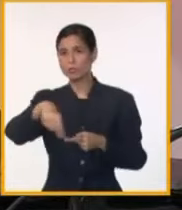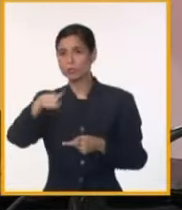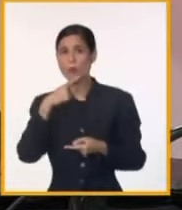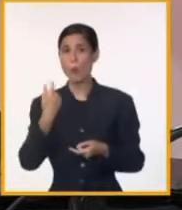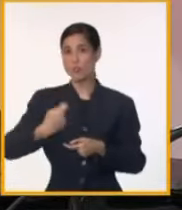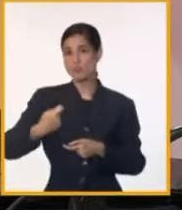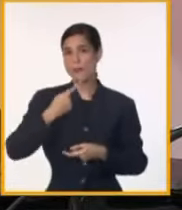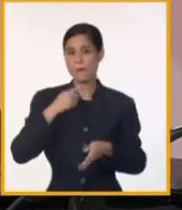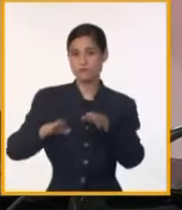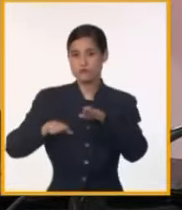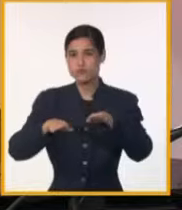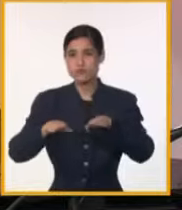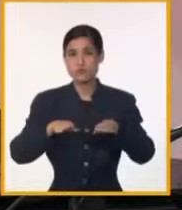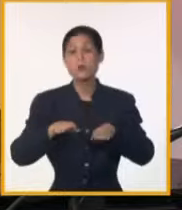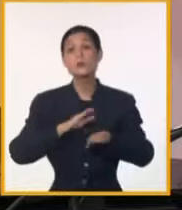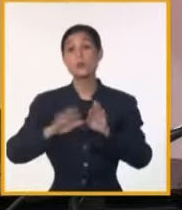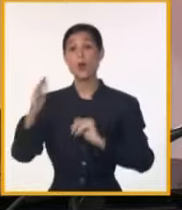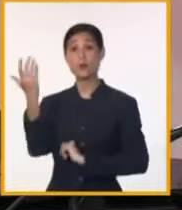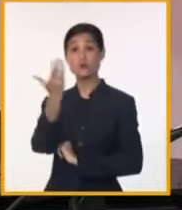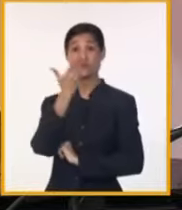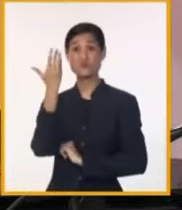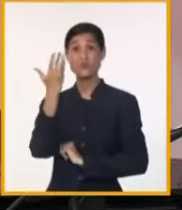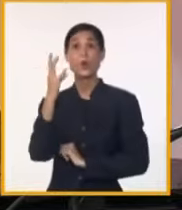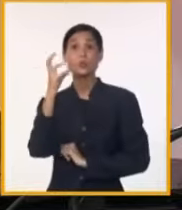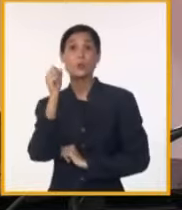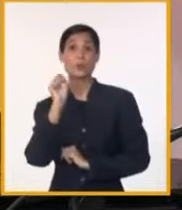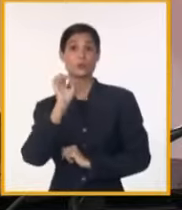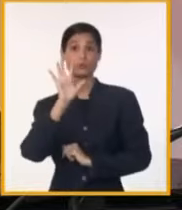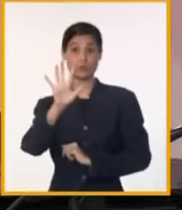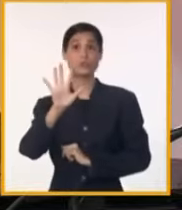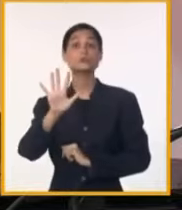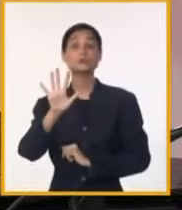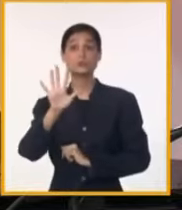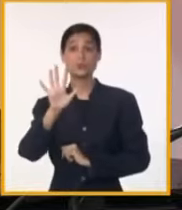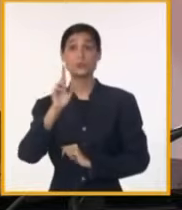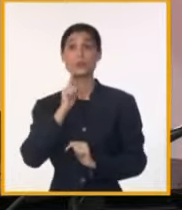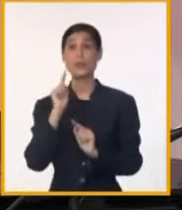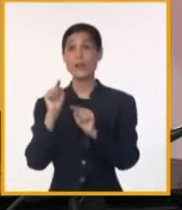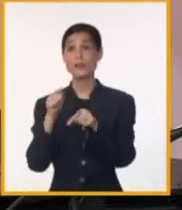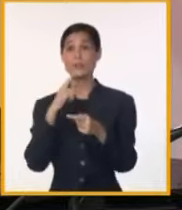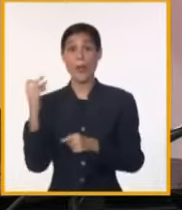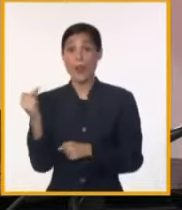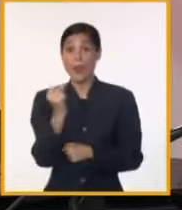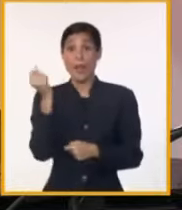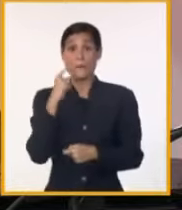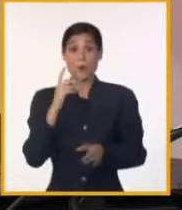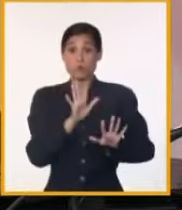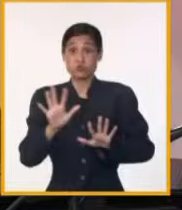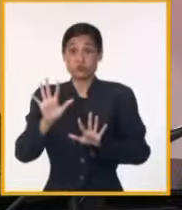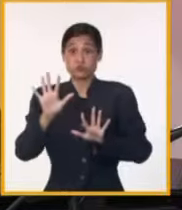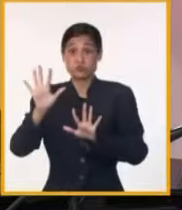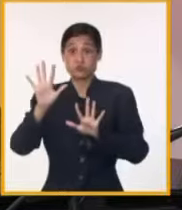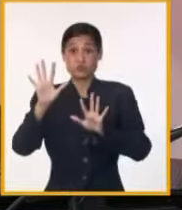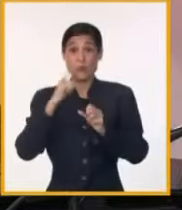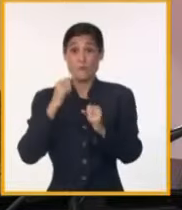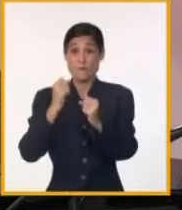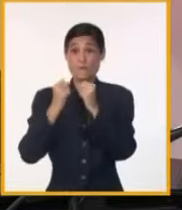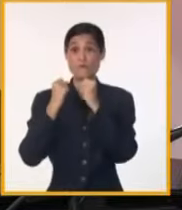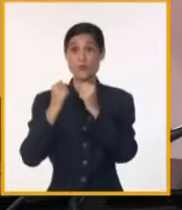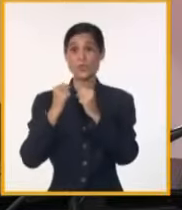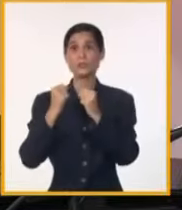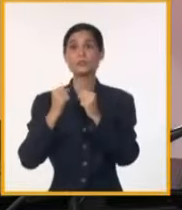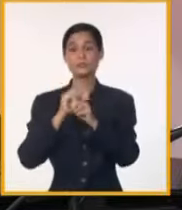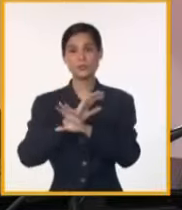intensificado el huracán Milton ya es de categoría 5co ha sido uno de los que más rápidos ha alcanzado esa categoría en la historia de los